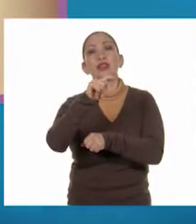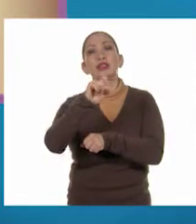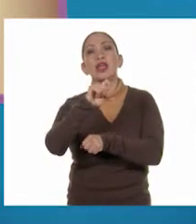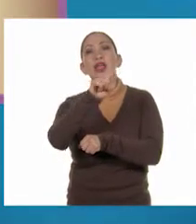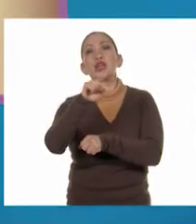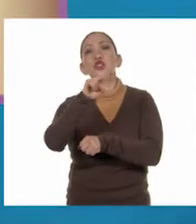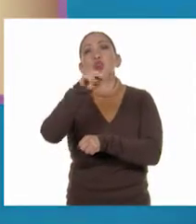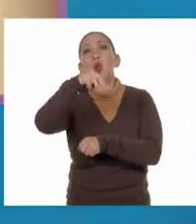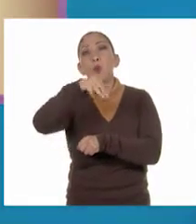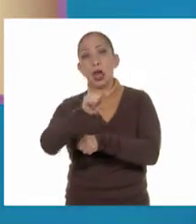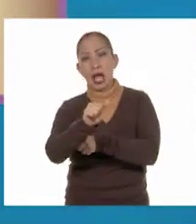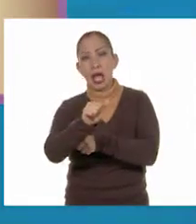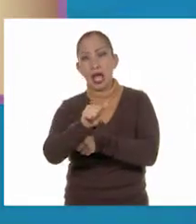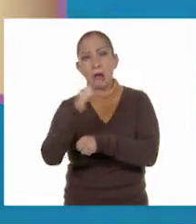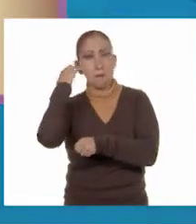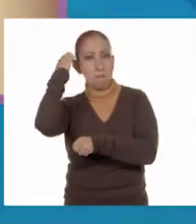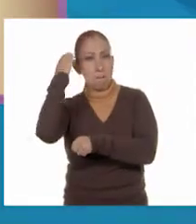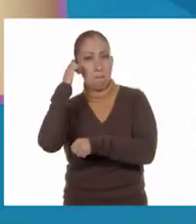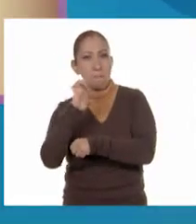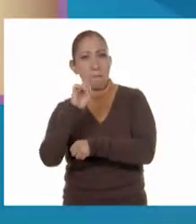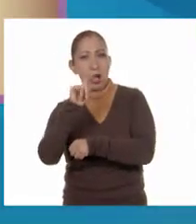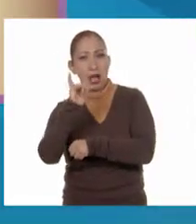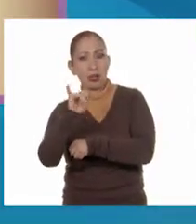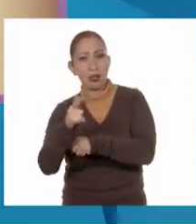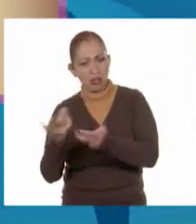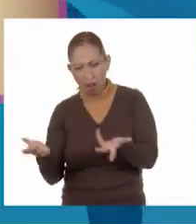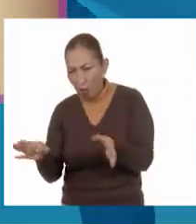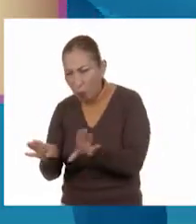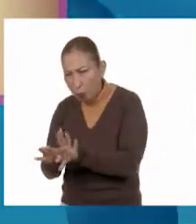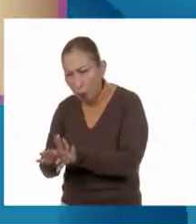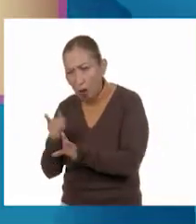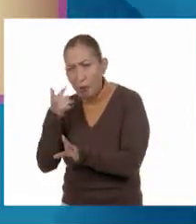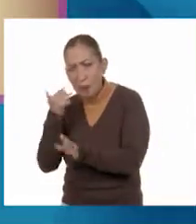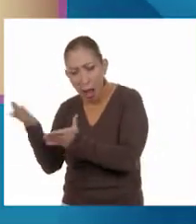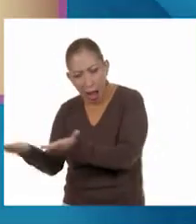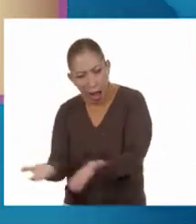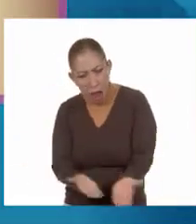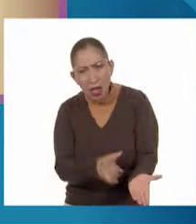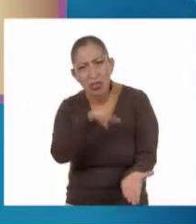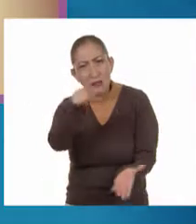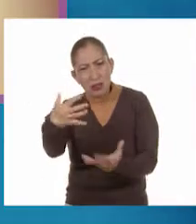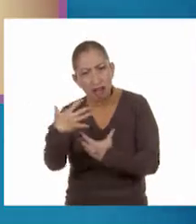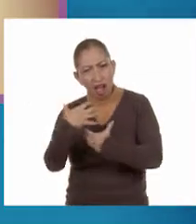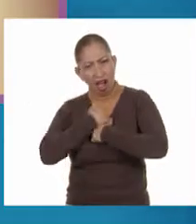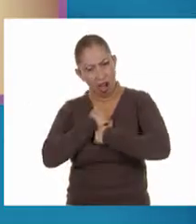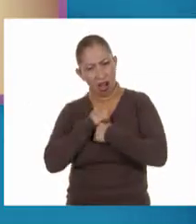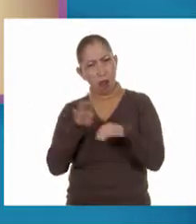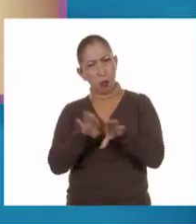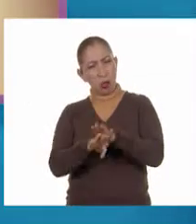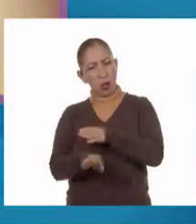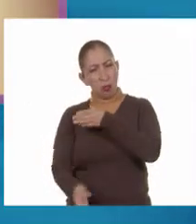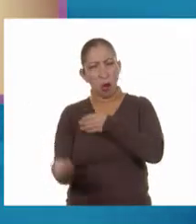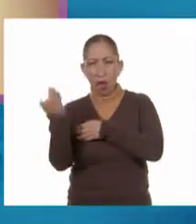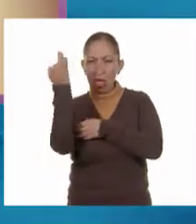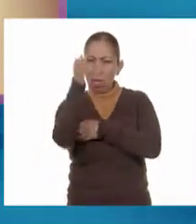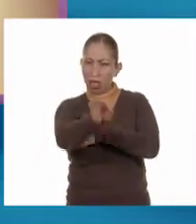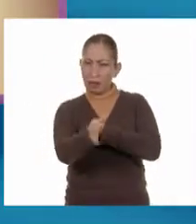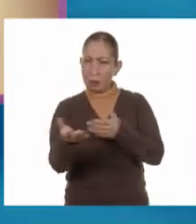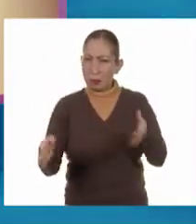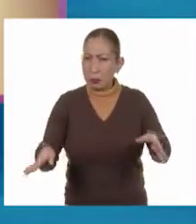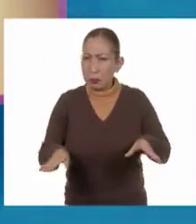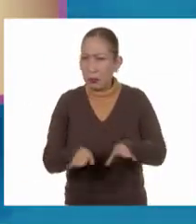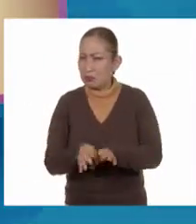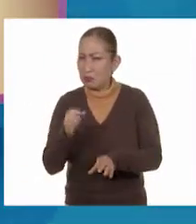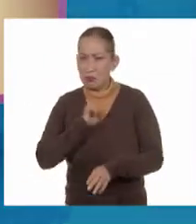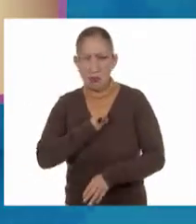Todavía que pues les recibieron con alojamiento y comida, los hicieron prisioneros. O sea, bueno,